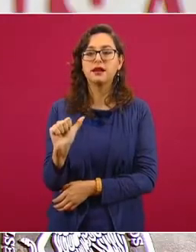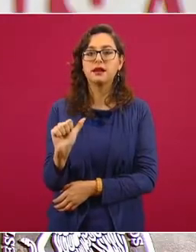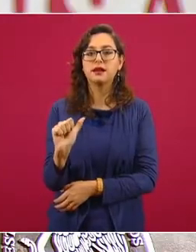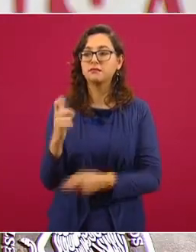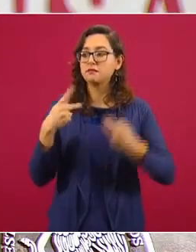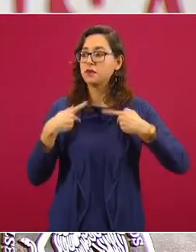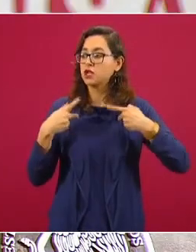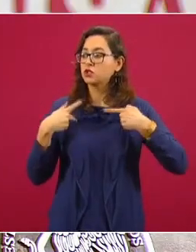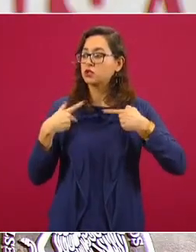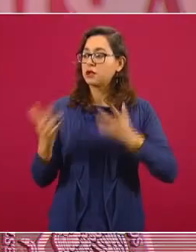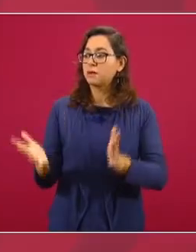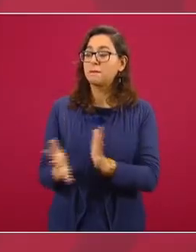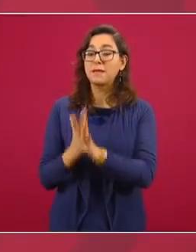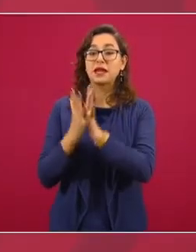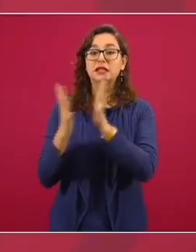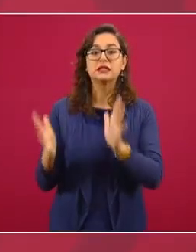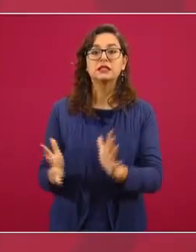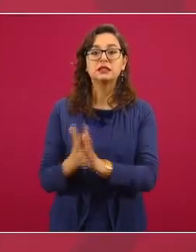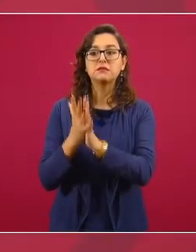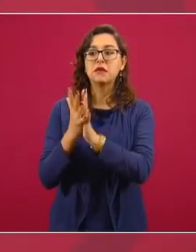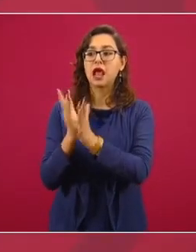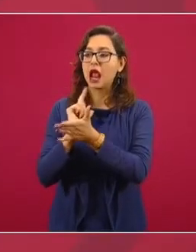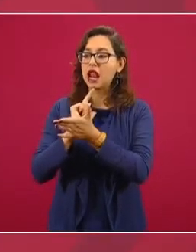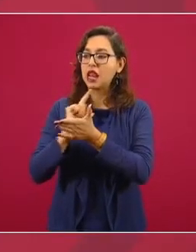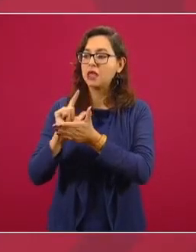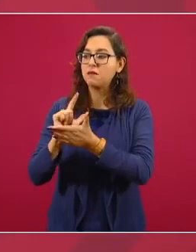elecciones limpias y libres, gane quien gane.